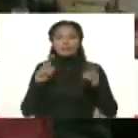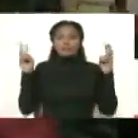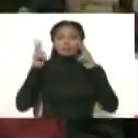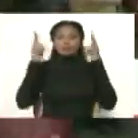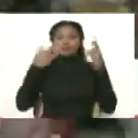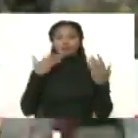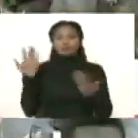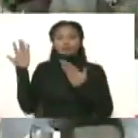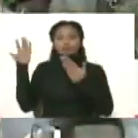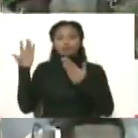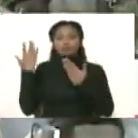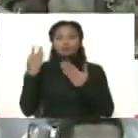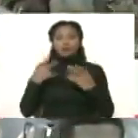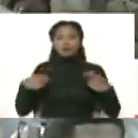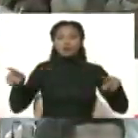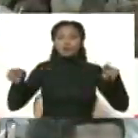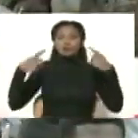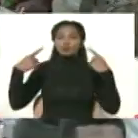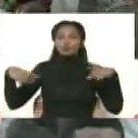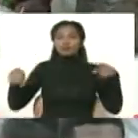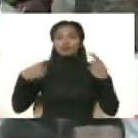Venceremos, adelante. Música.